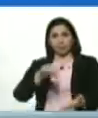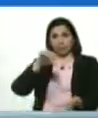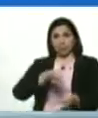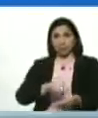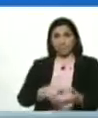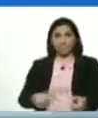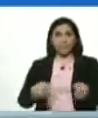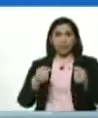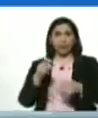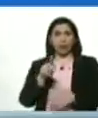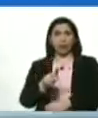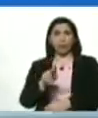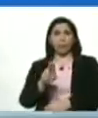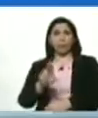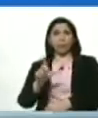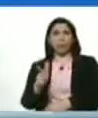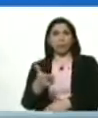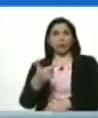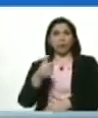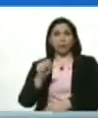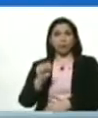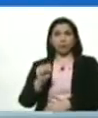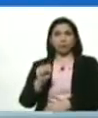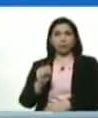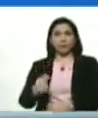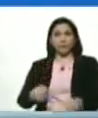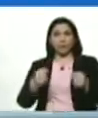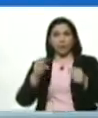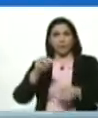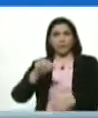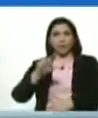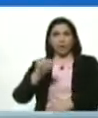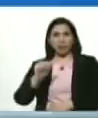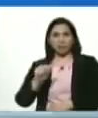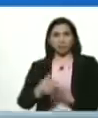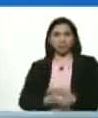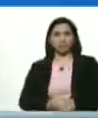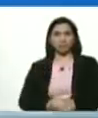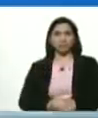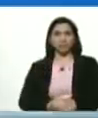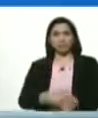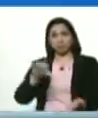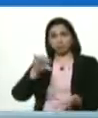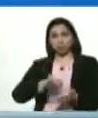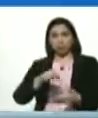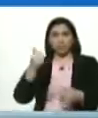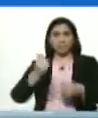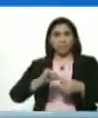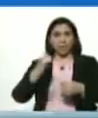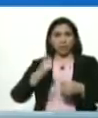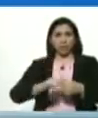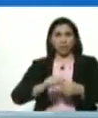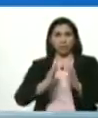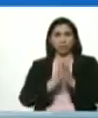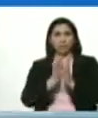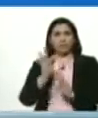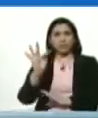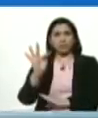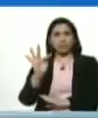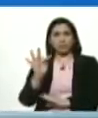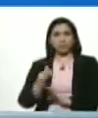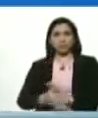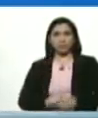de las pulgas del mercado de mar el foco de maracaibo san francisco